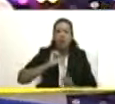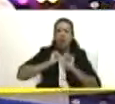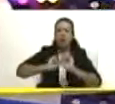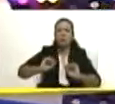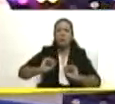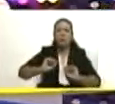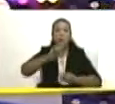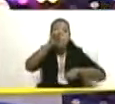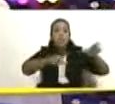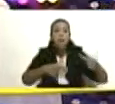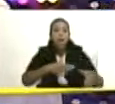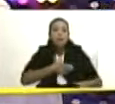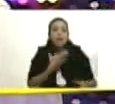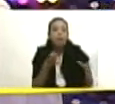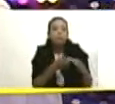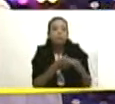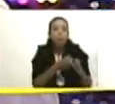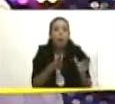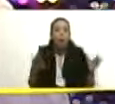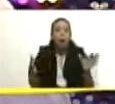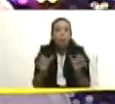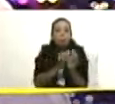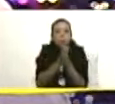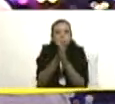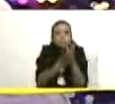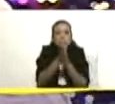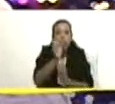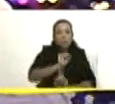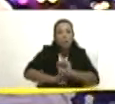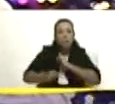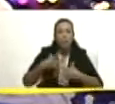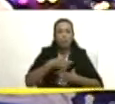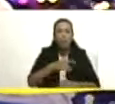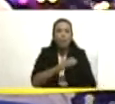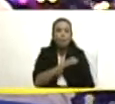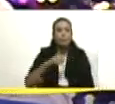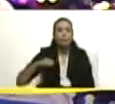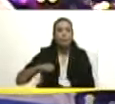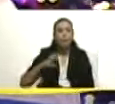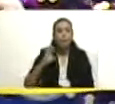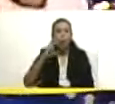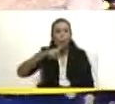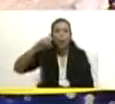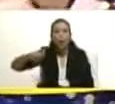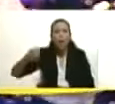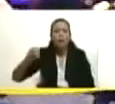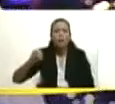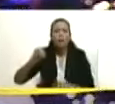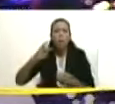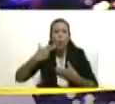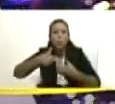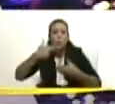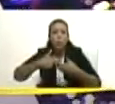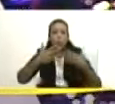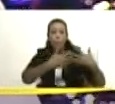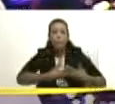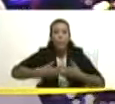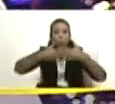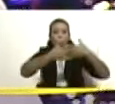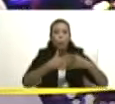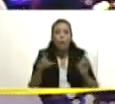a aquellos que se prestan a defender los intereses de la ExxonMobil de Guyana y del Imperio Gringo.